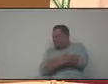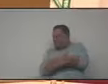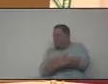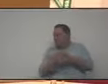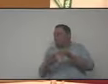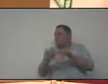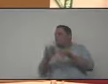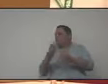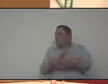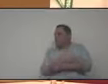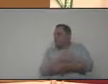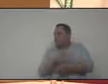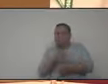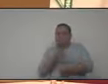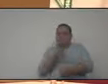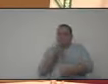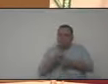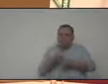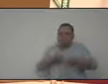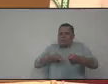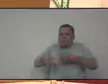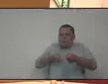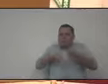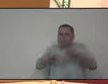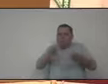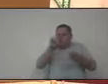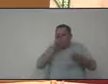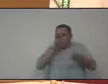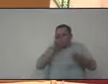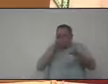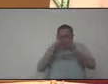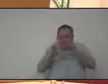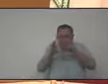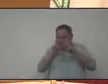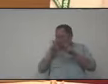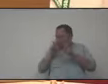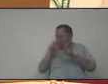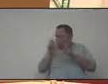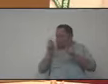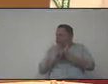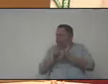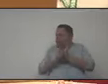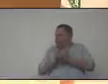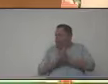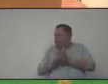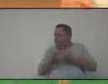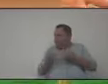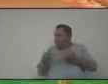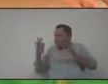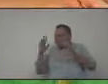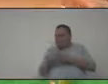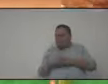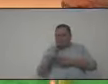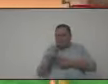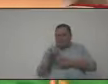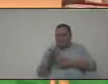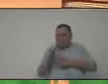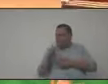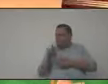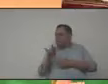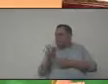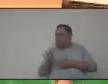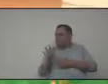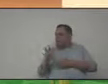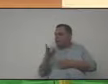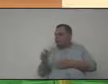responsables, mesurados, y por eso estos indicadores. Pues felicitaciones también a usted, doctor Ricaurte, y a los